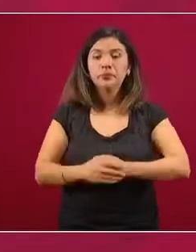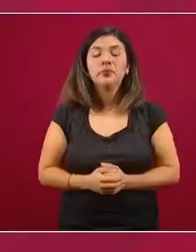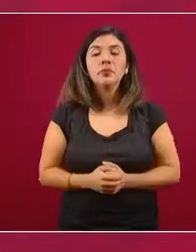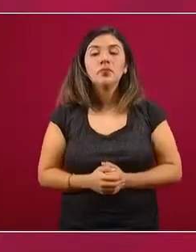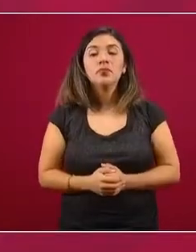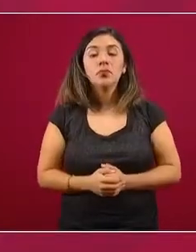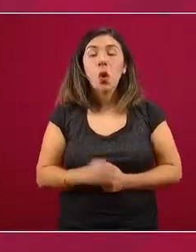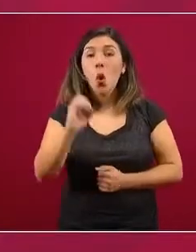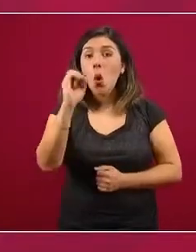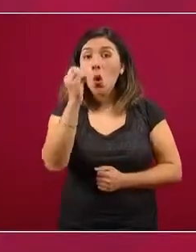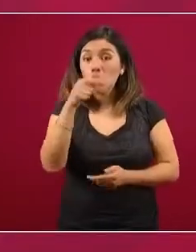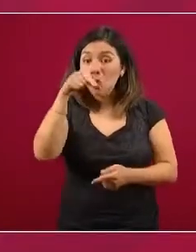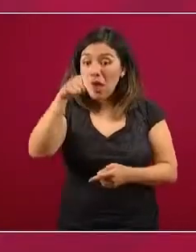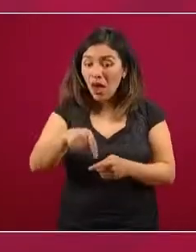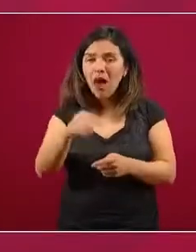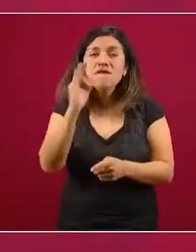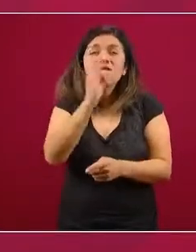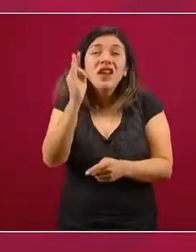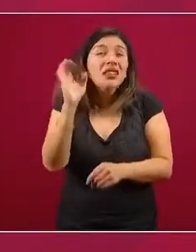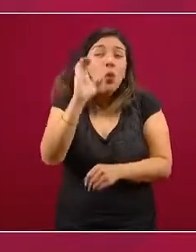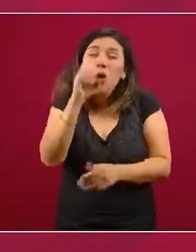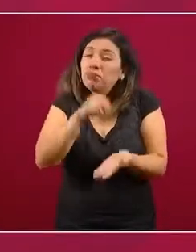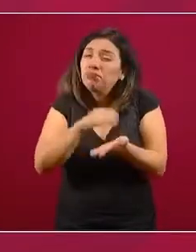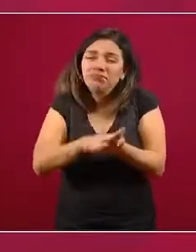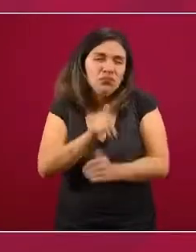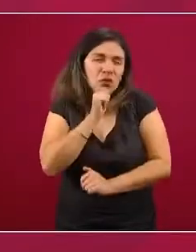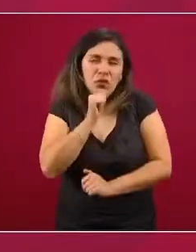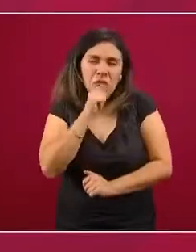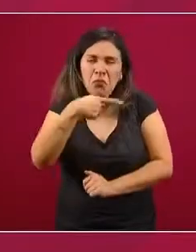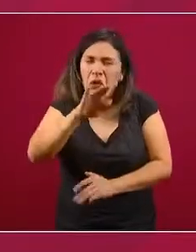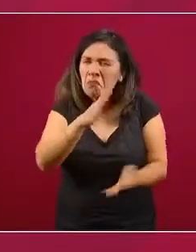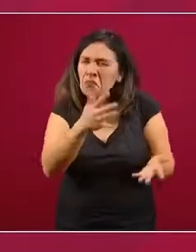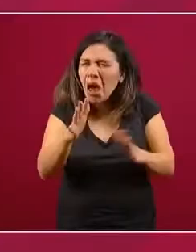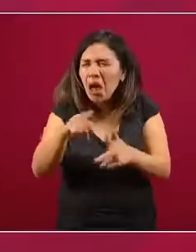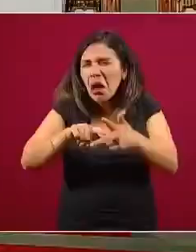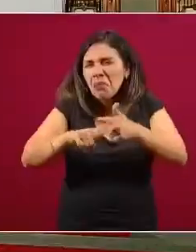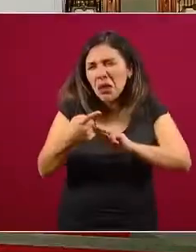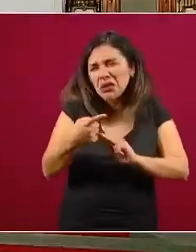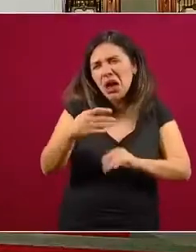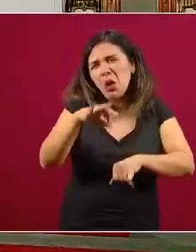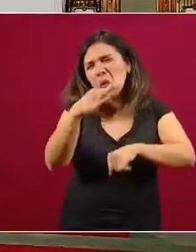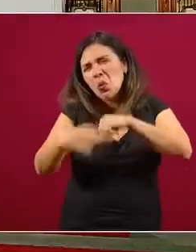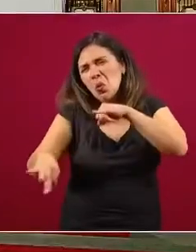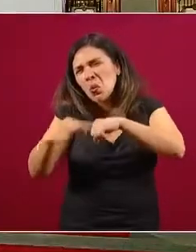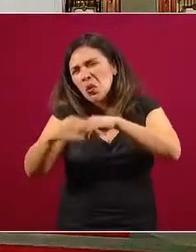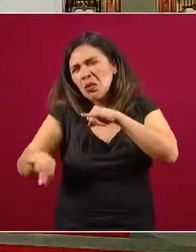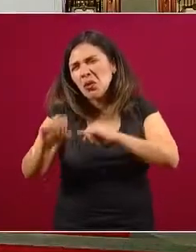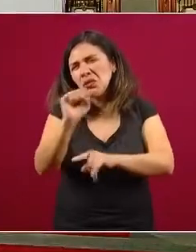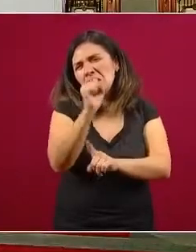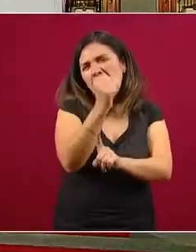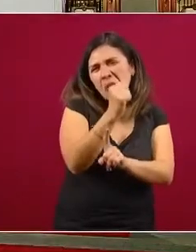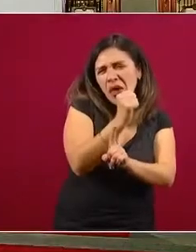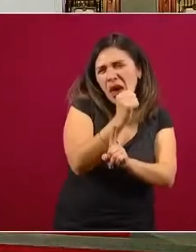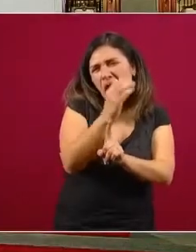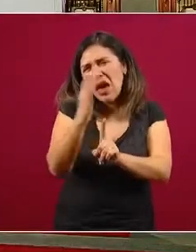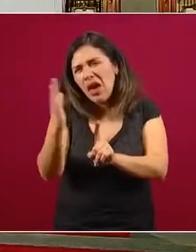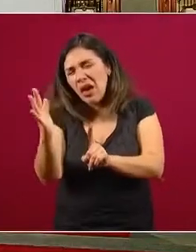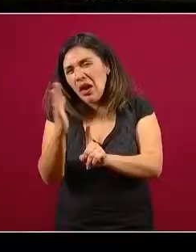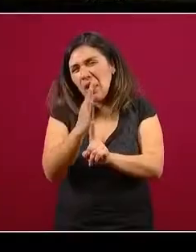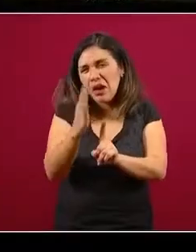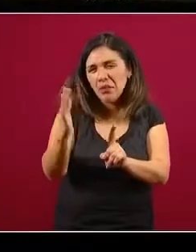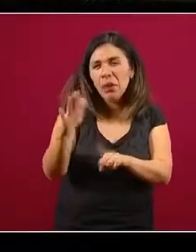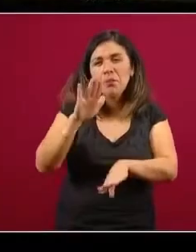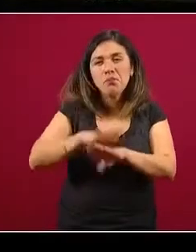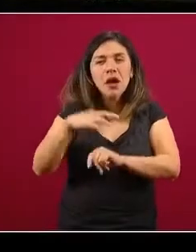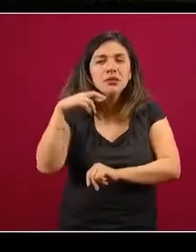A partir de octubre, no hay una fecha específica, pero generalmente empieza progresivamente desde el final de septiembre, luego